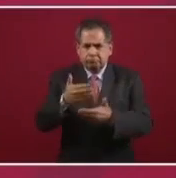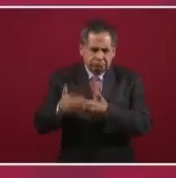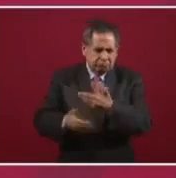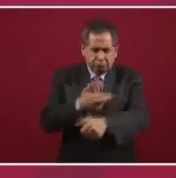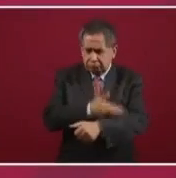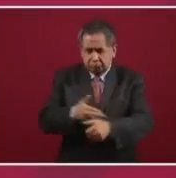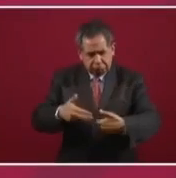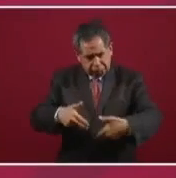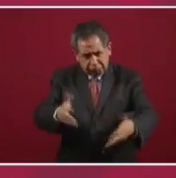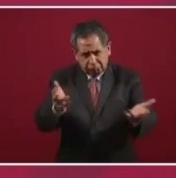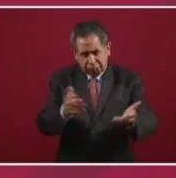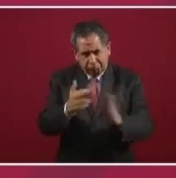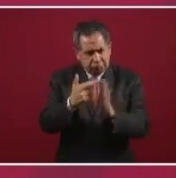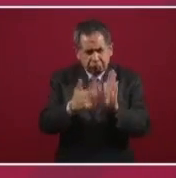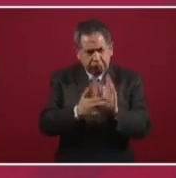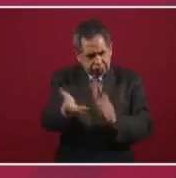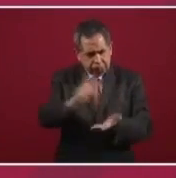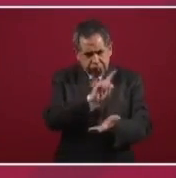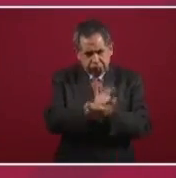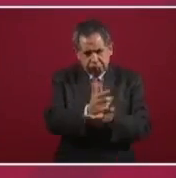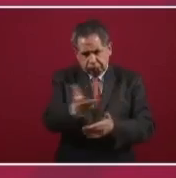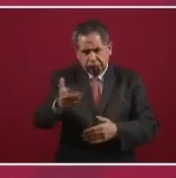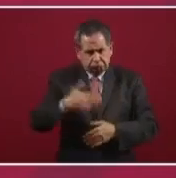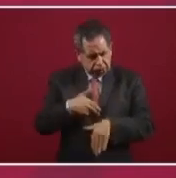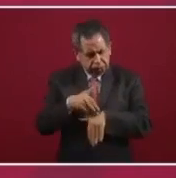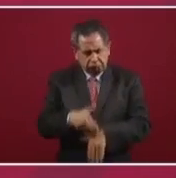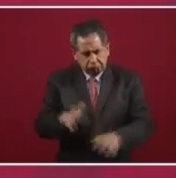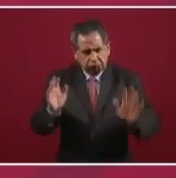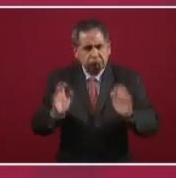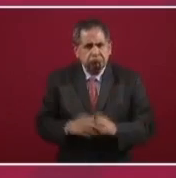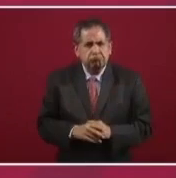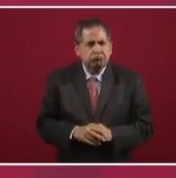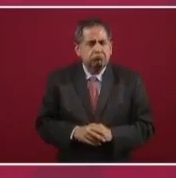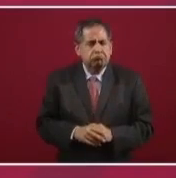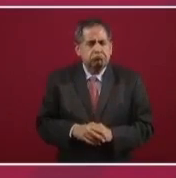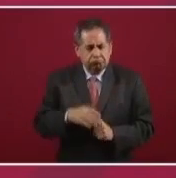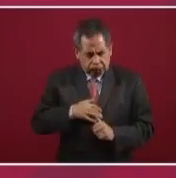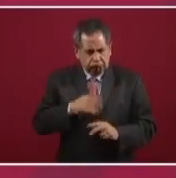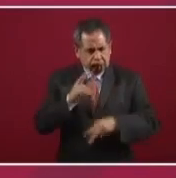proceda legalmente, y yo voy